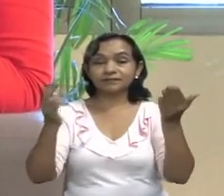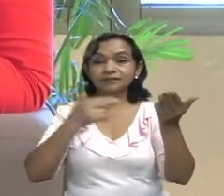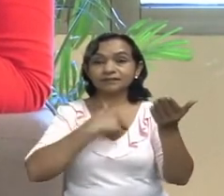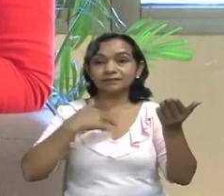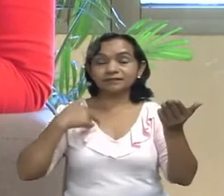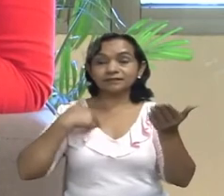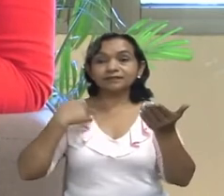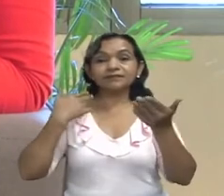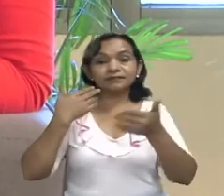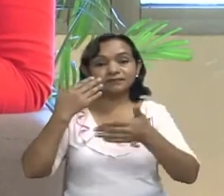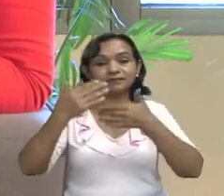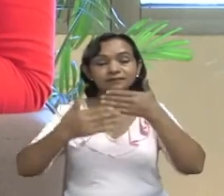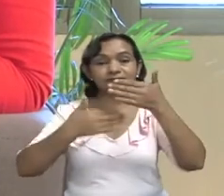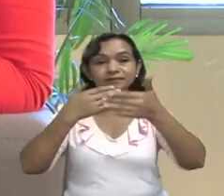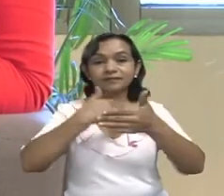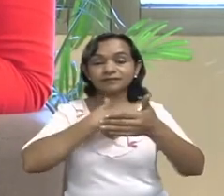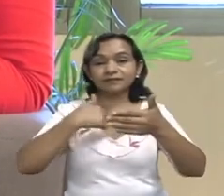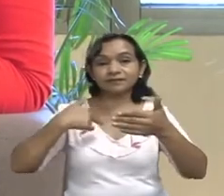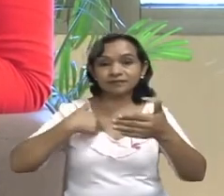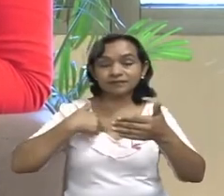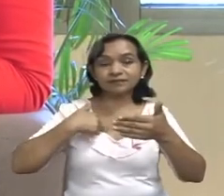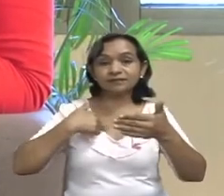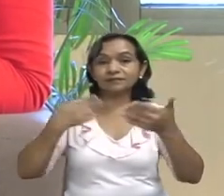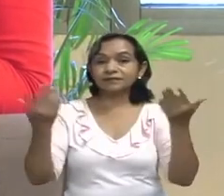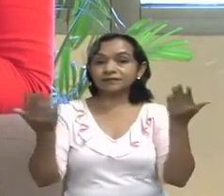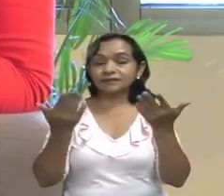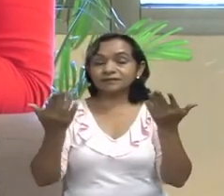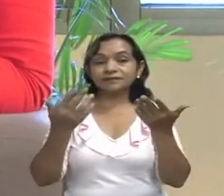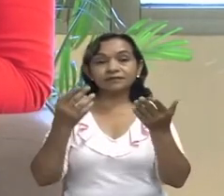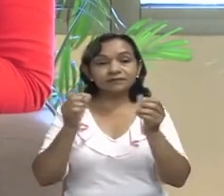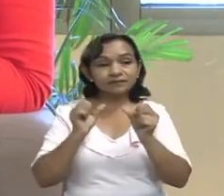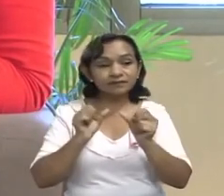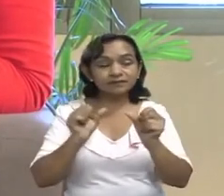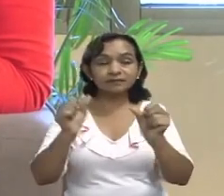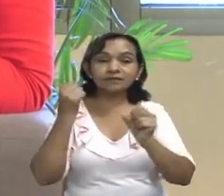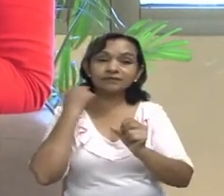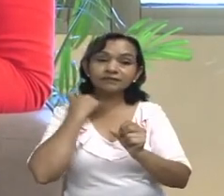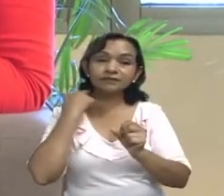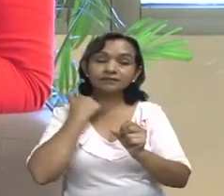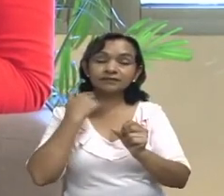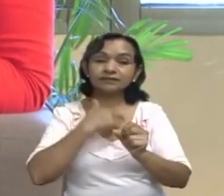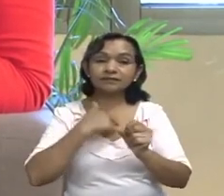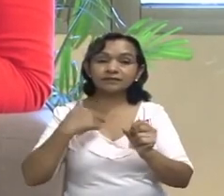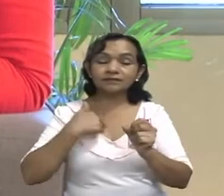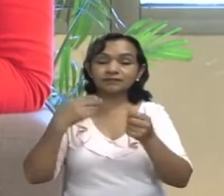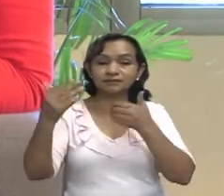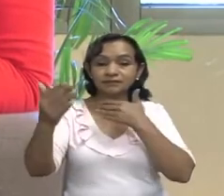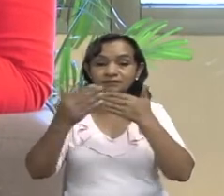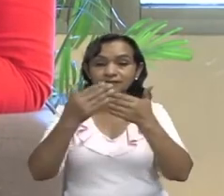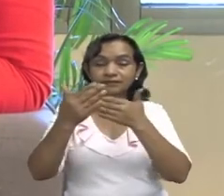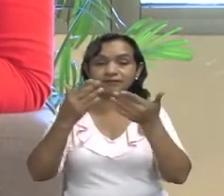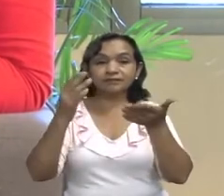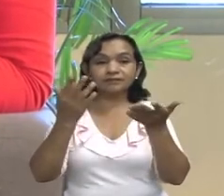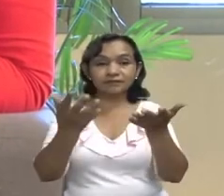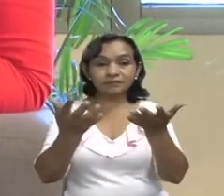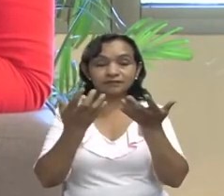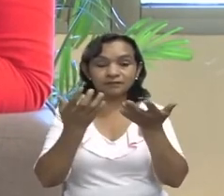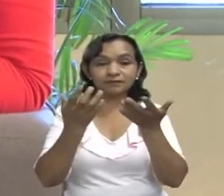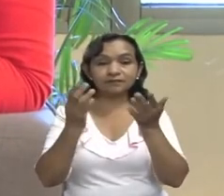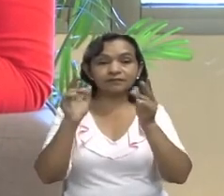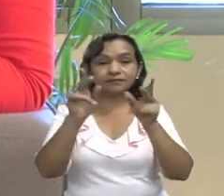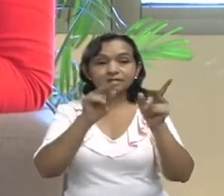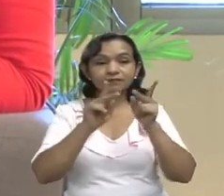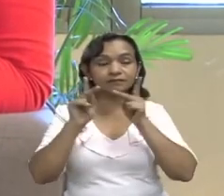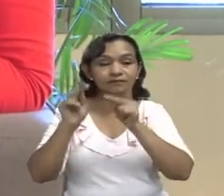seguir tratando de actualizarnos y tratar siempre de acercarnos a lo que le interesa a la ciudadanía,